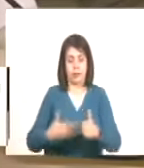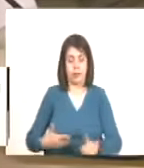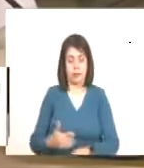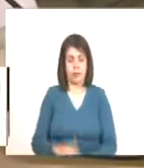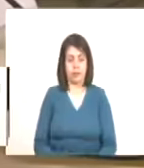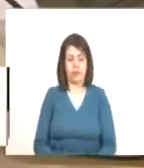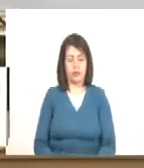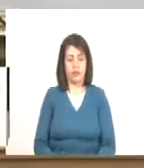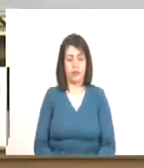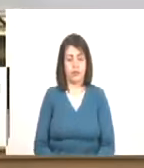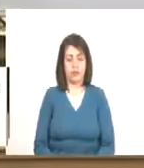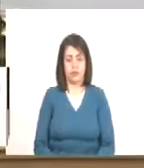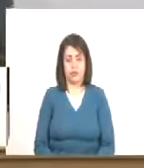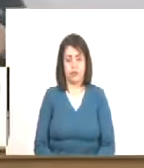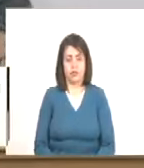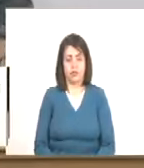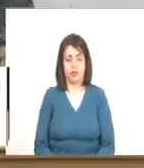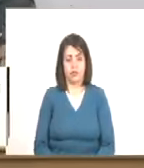vicepresidente.